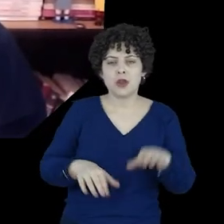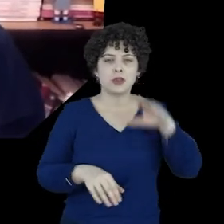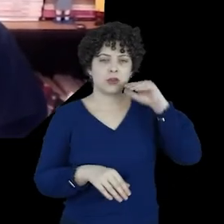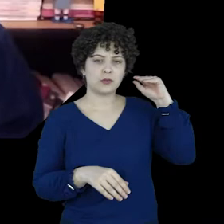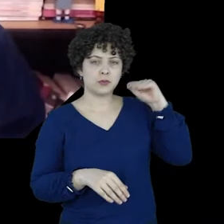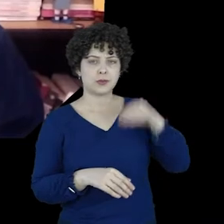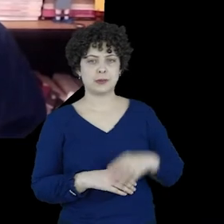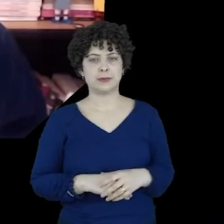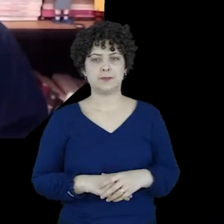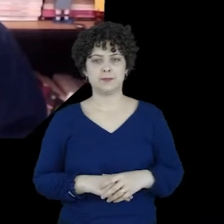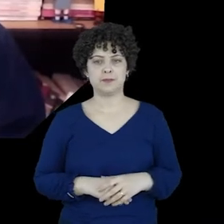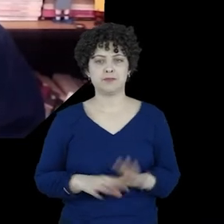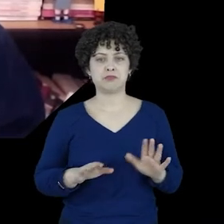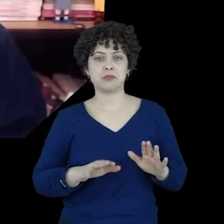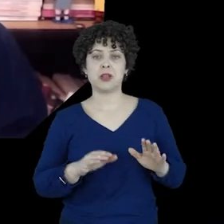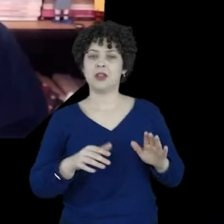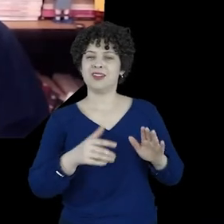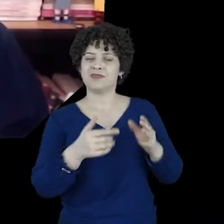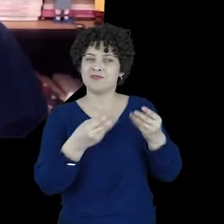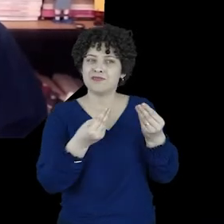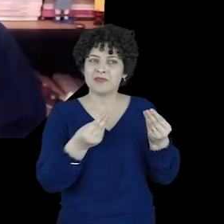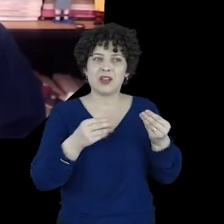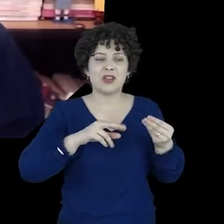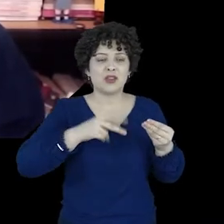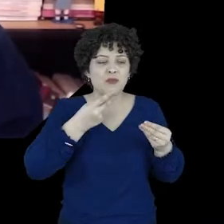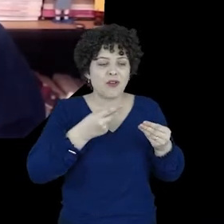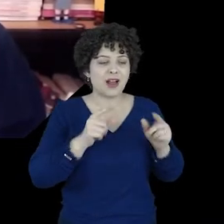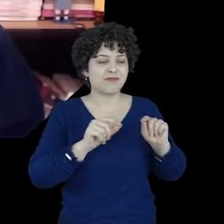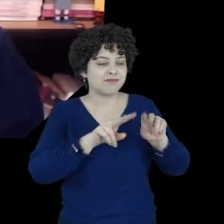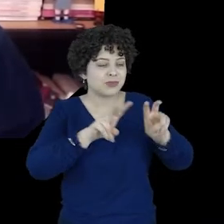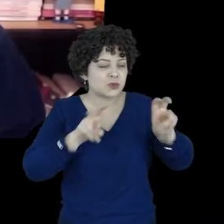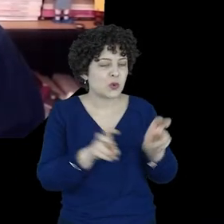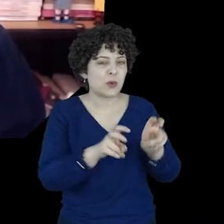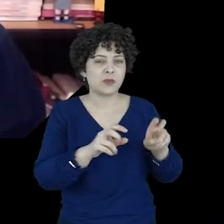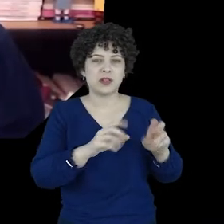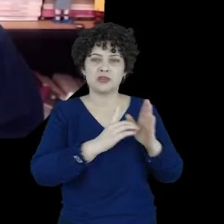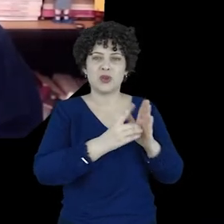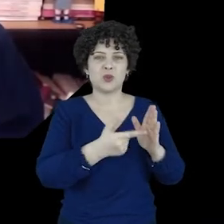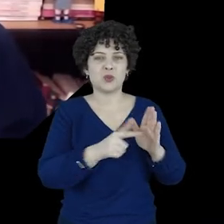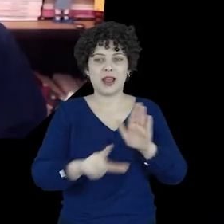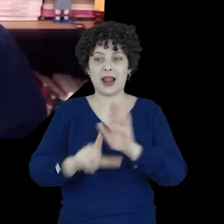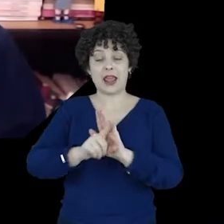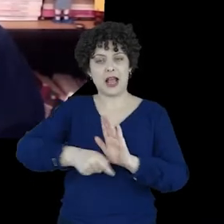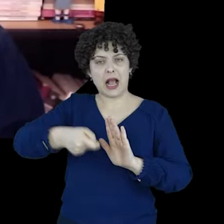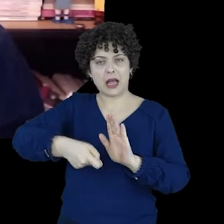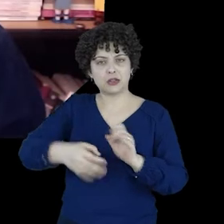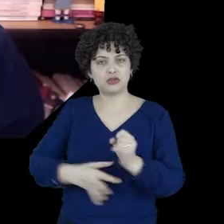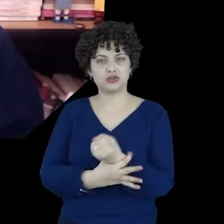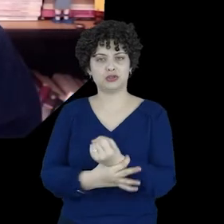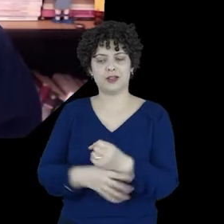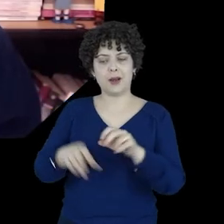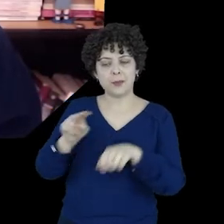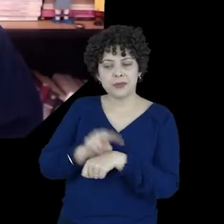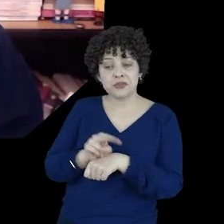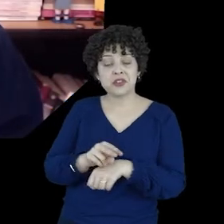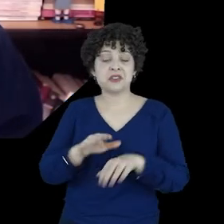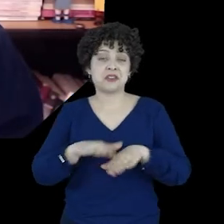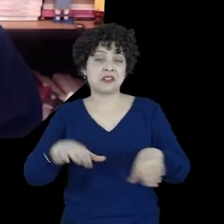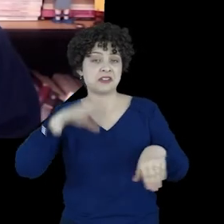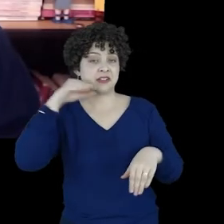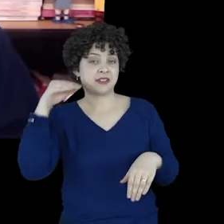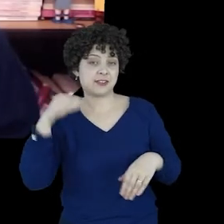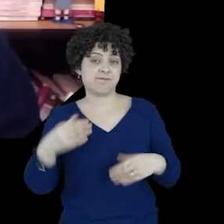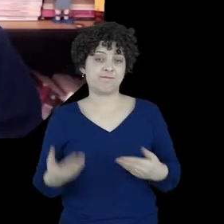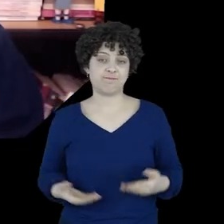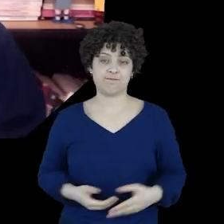la protección de la infancia y la adolescencia. Y acá no estoy hablando en específico del ámbito digital, sino que no cuenta con una ley de garantías para la protección de la